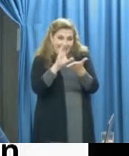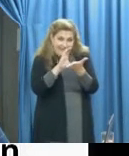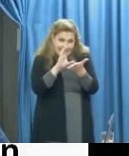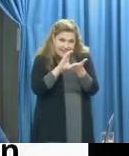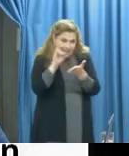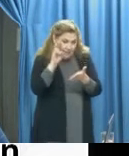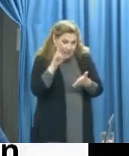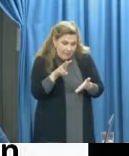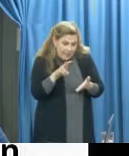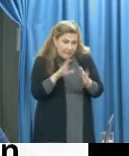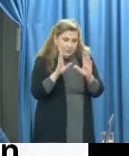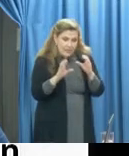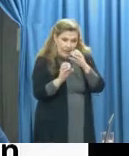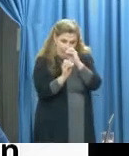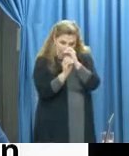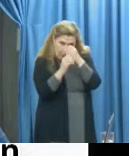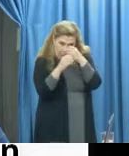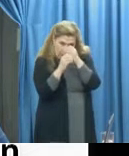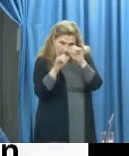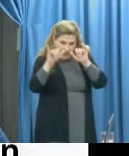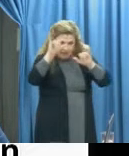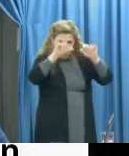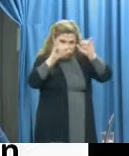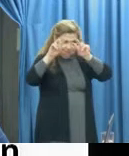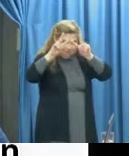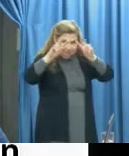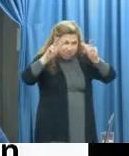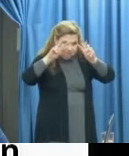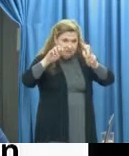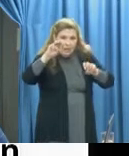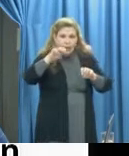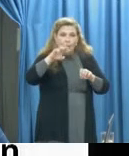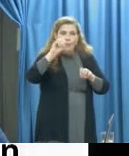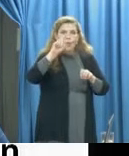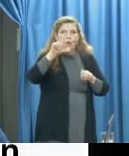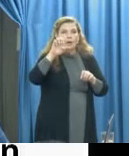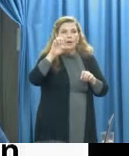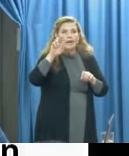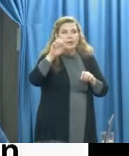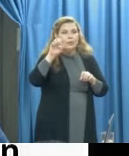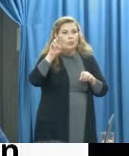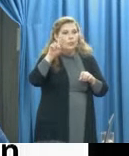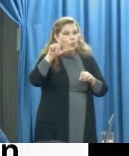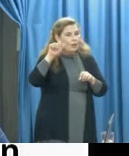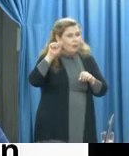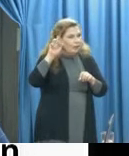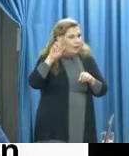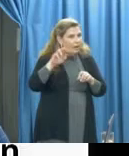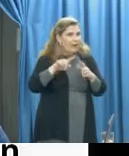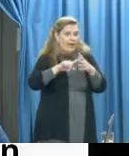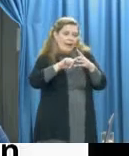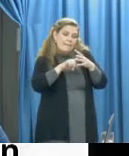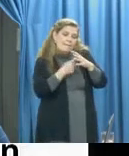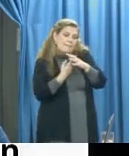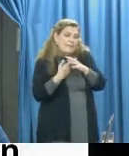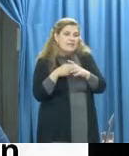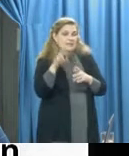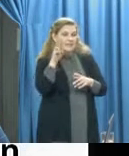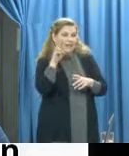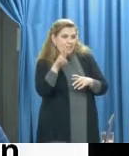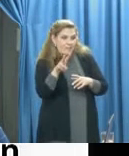hermano con pruebas moleculares de sordera. Antes de saber que el bebito la tiene o no, se le empiezan a hacer los estudios